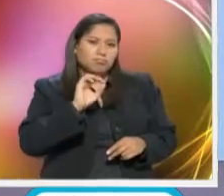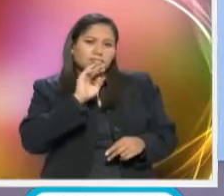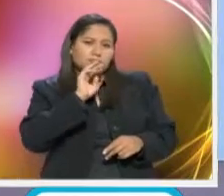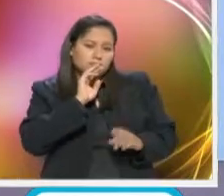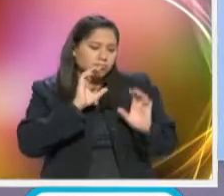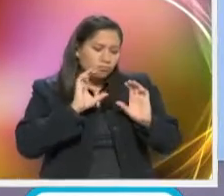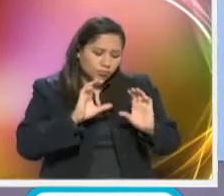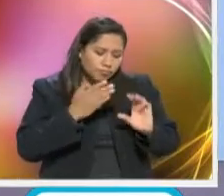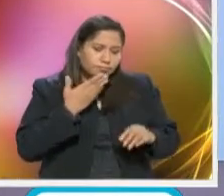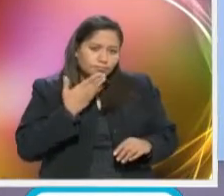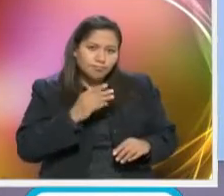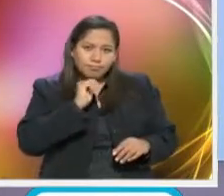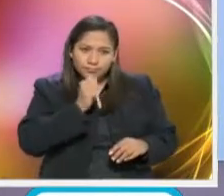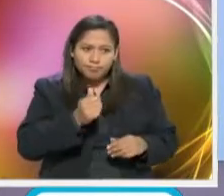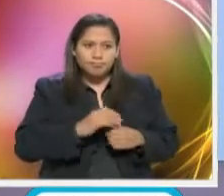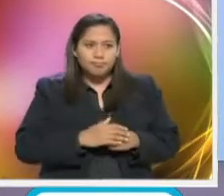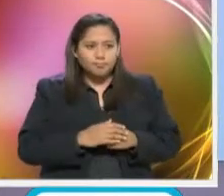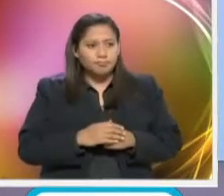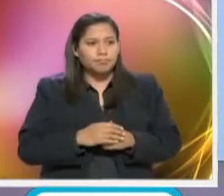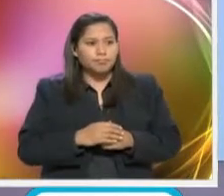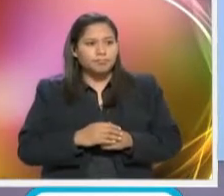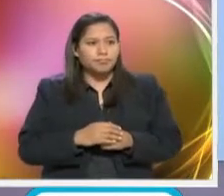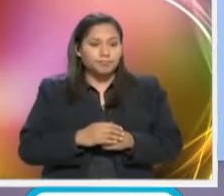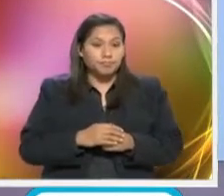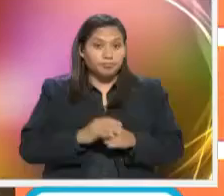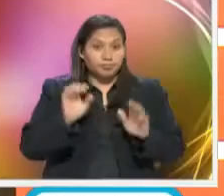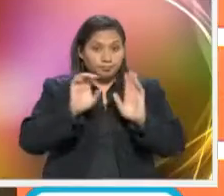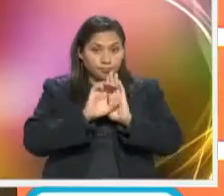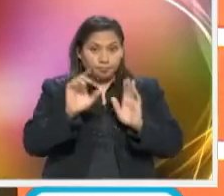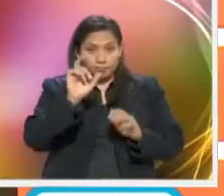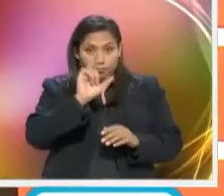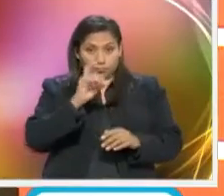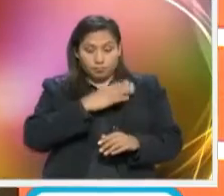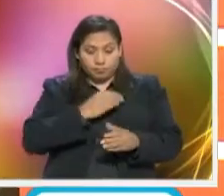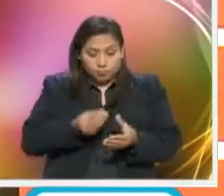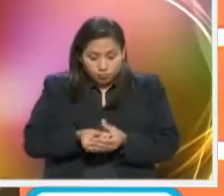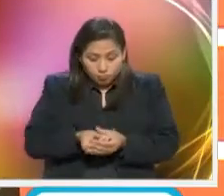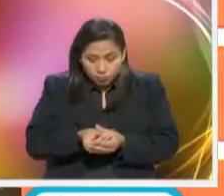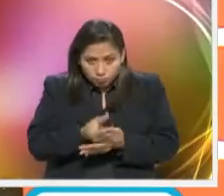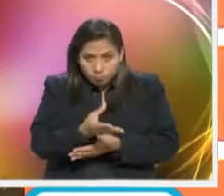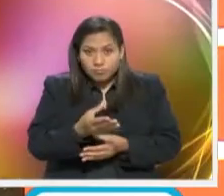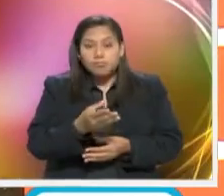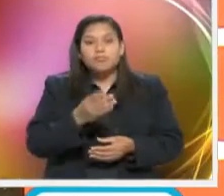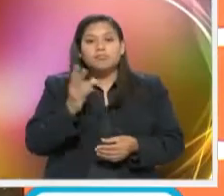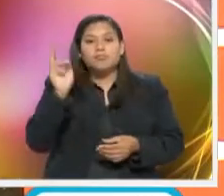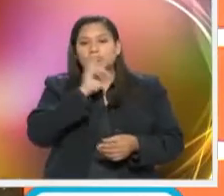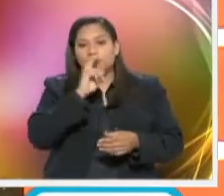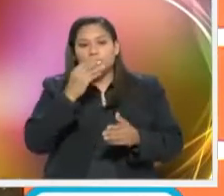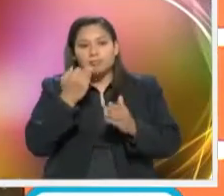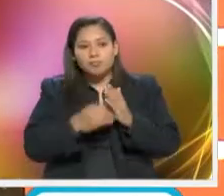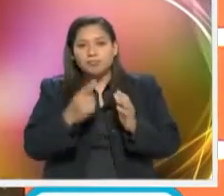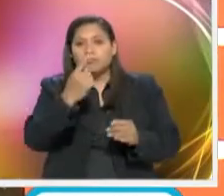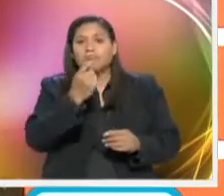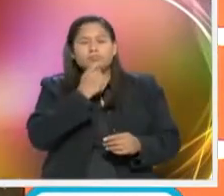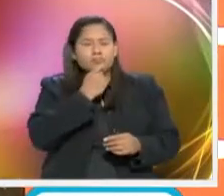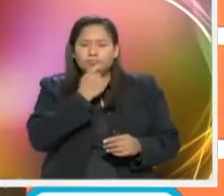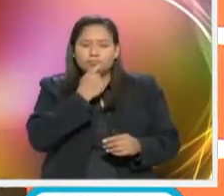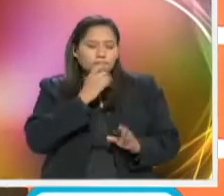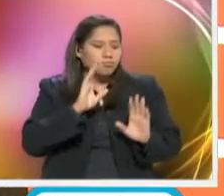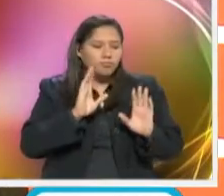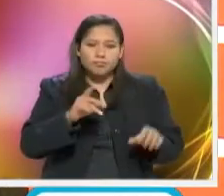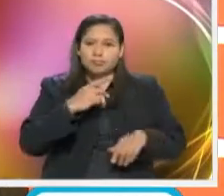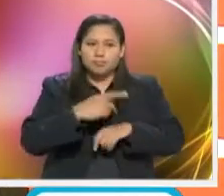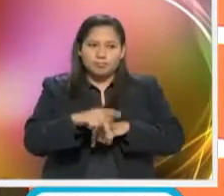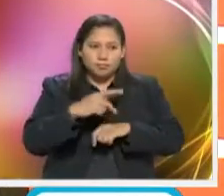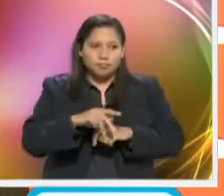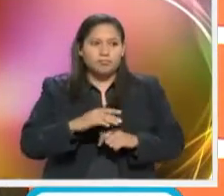los cuidados necesarios? Sí. Por ejemplo, a la hora de nacimiento, una falta de oxígeno, aunque sea un segundo, ya es un riesgo.